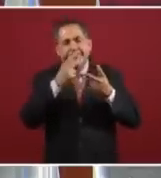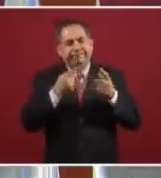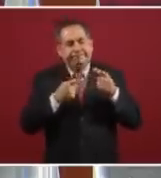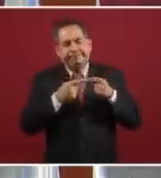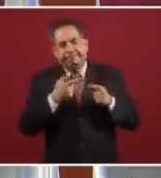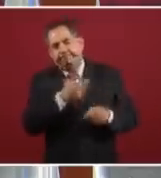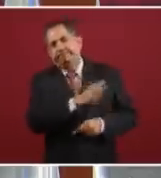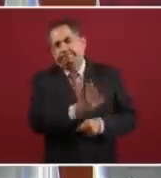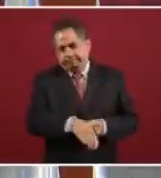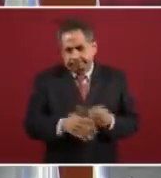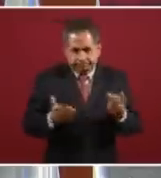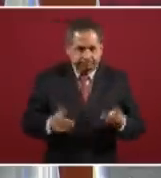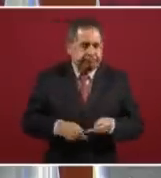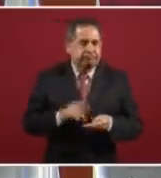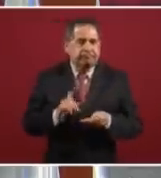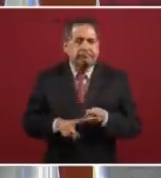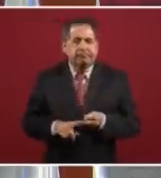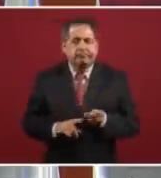fallecidos.